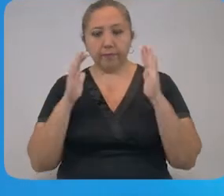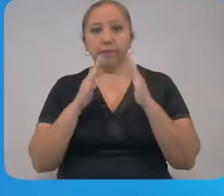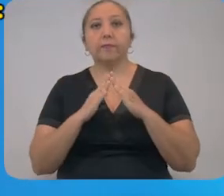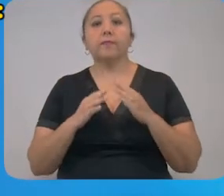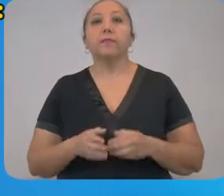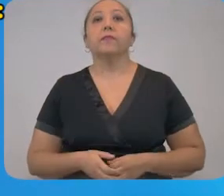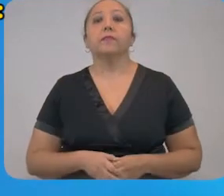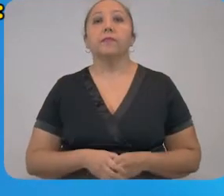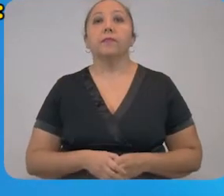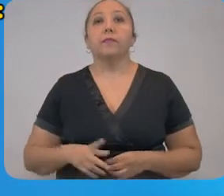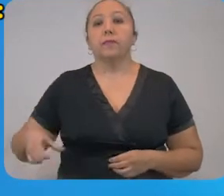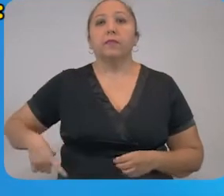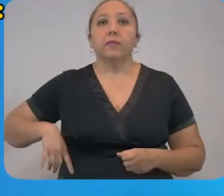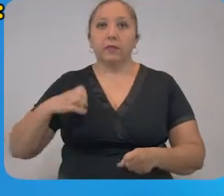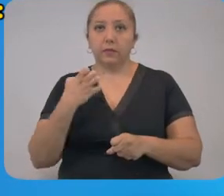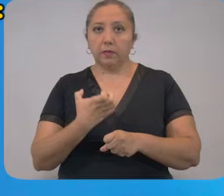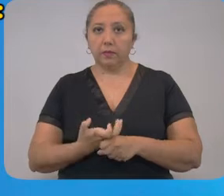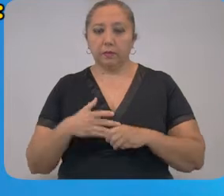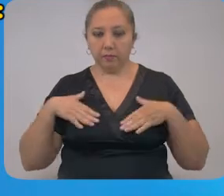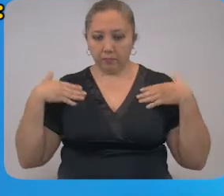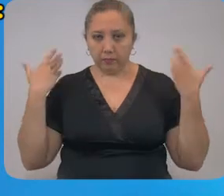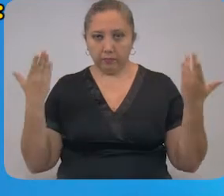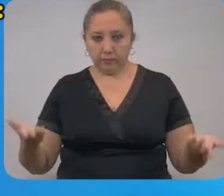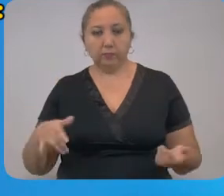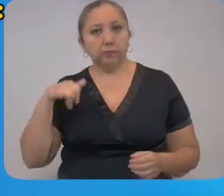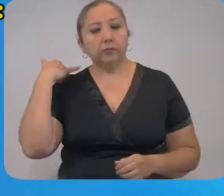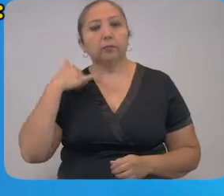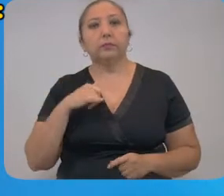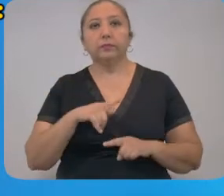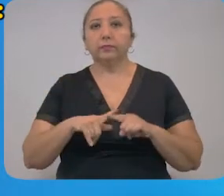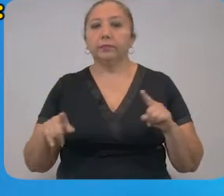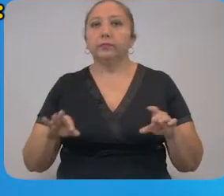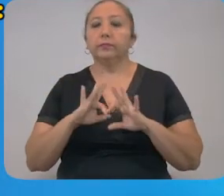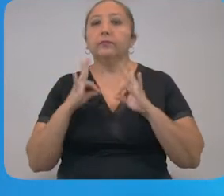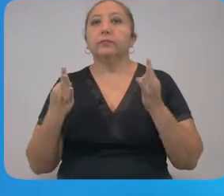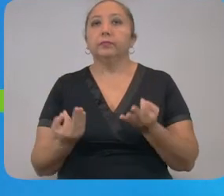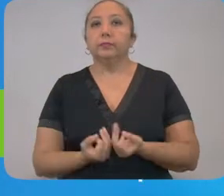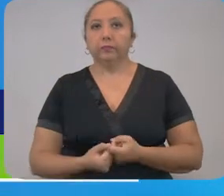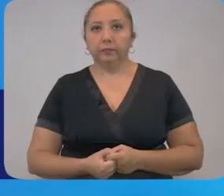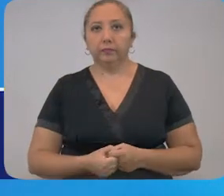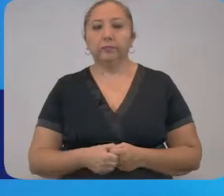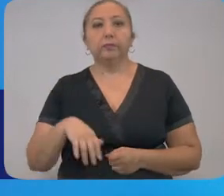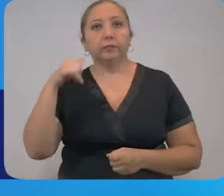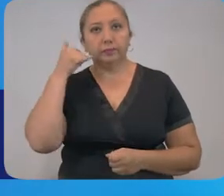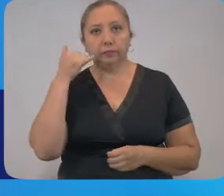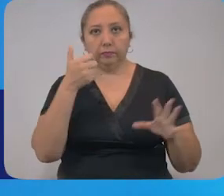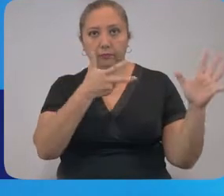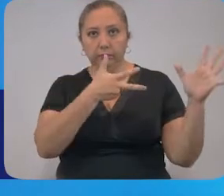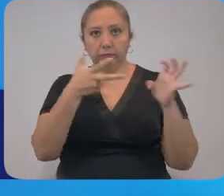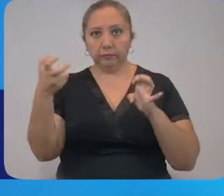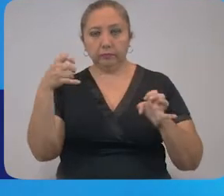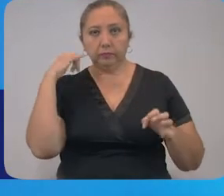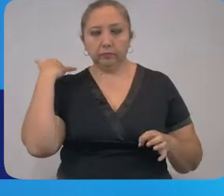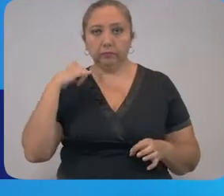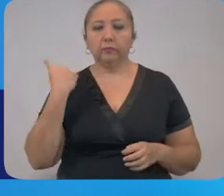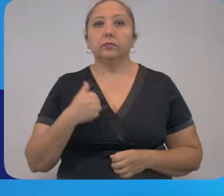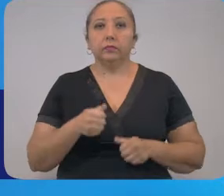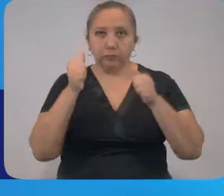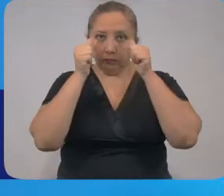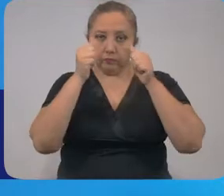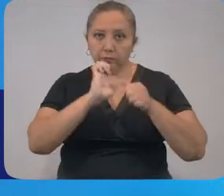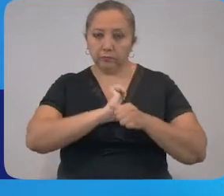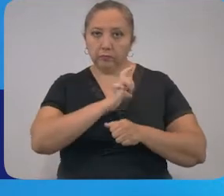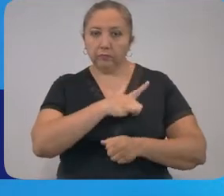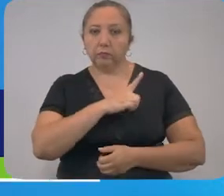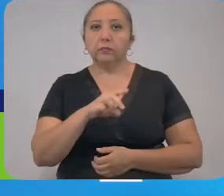casas. El Gobierno del Estado ha puesto a disposición de los yucatecos diversos canales. La línea telefónica 800 Yucatán atiende